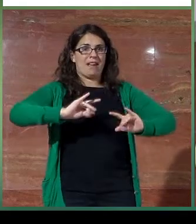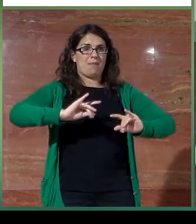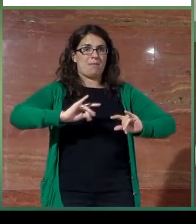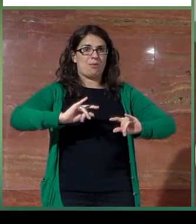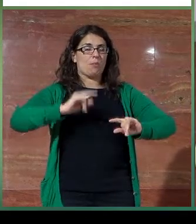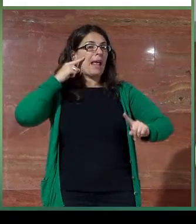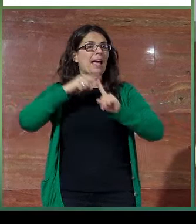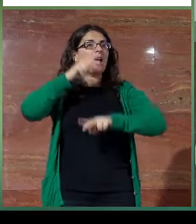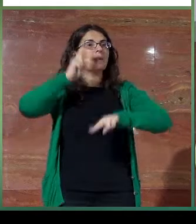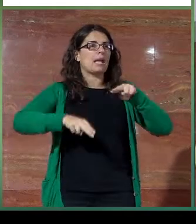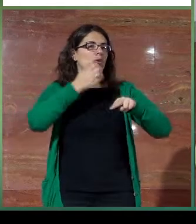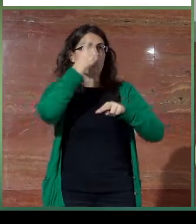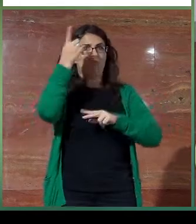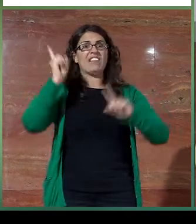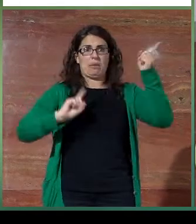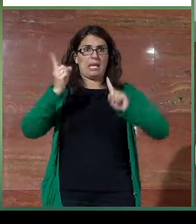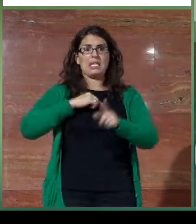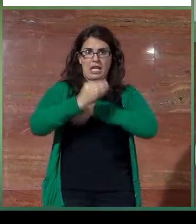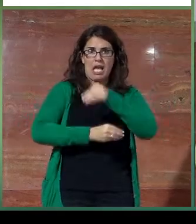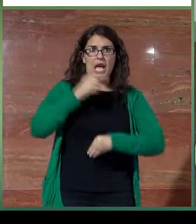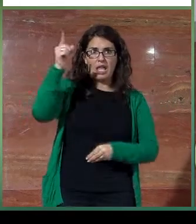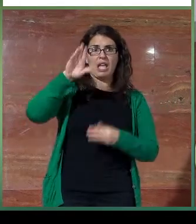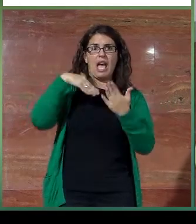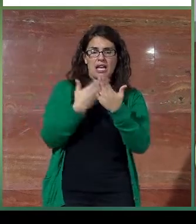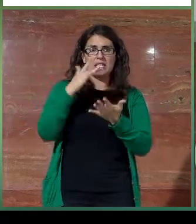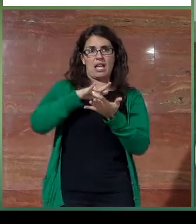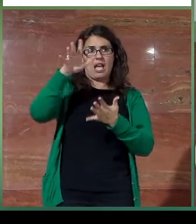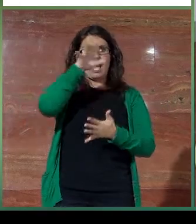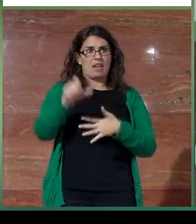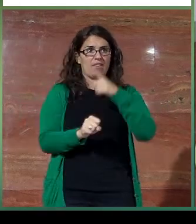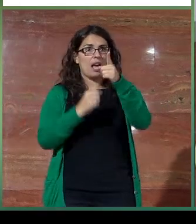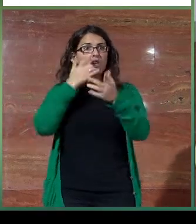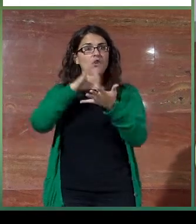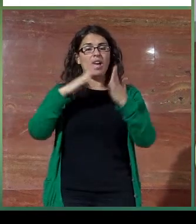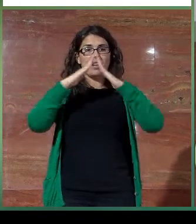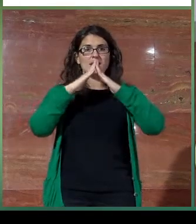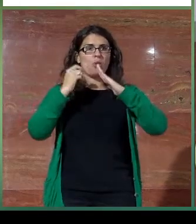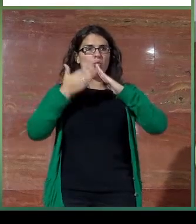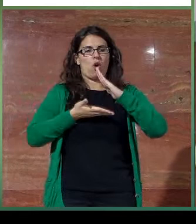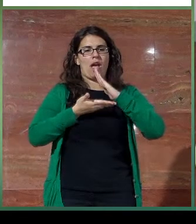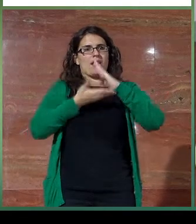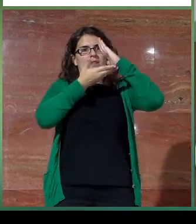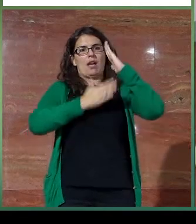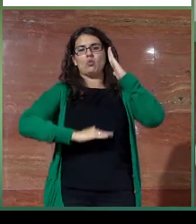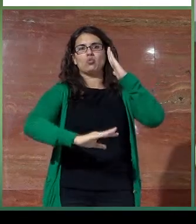hace por ejemplo en Filipinas y en países de África y tal, es elevarlas del suelo para protegerse.